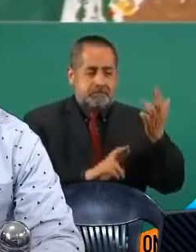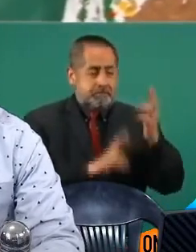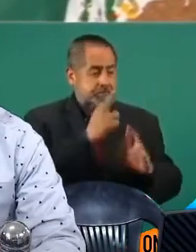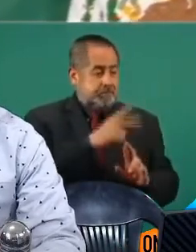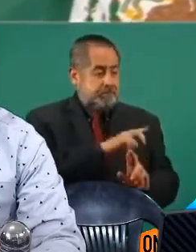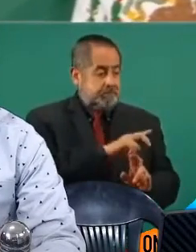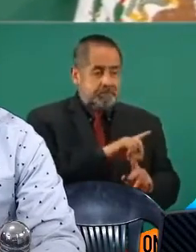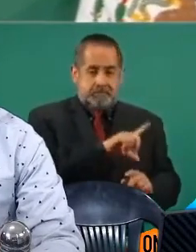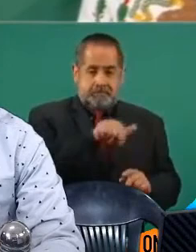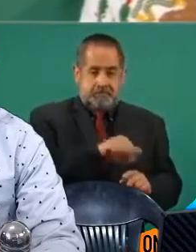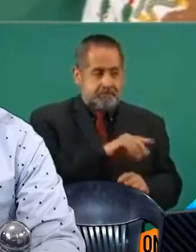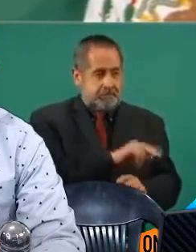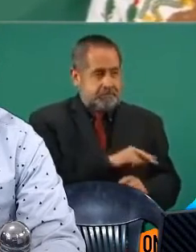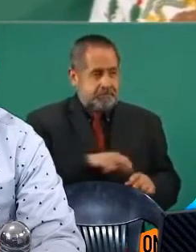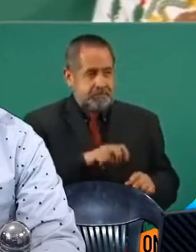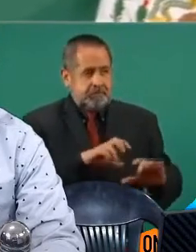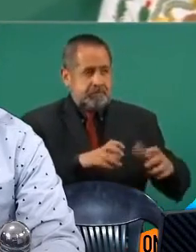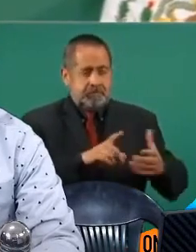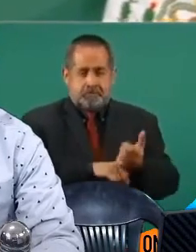pues